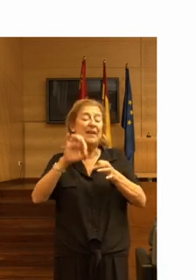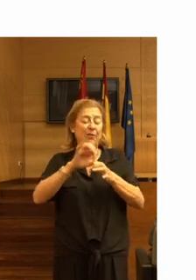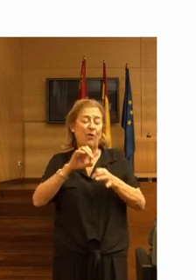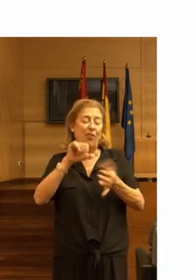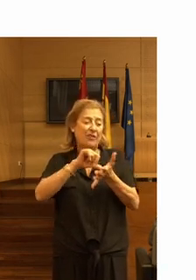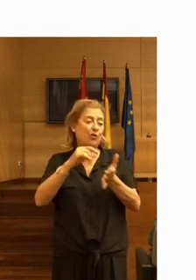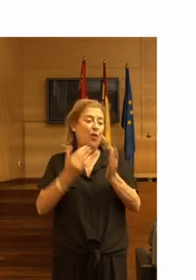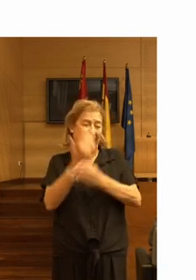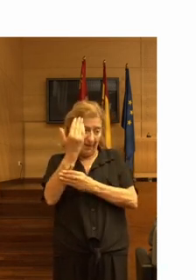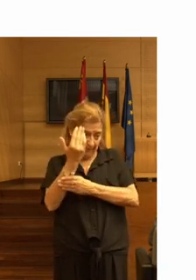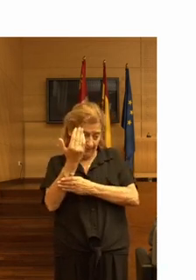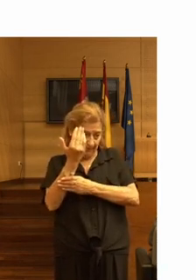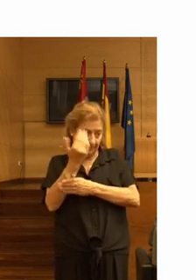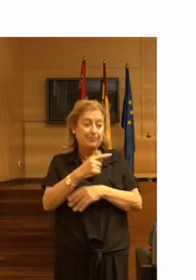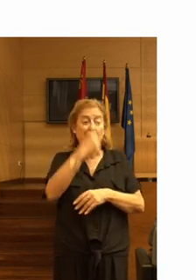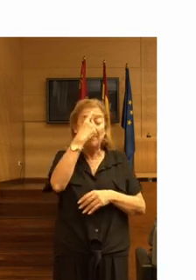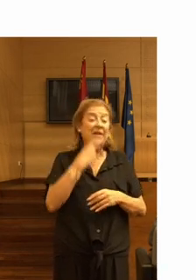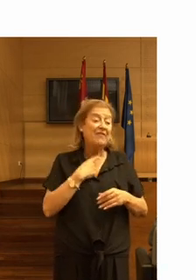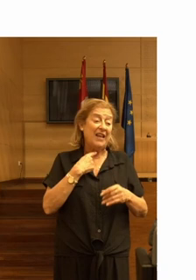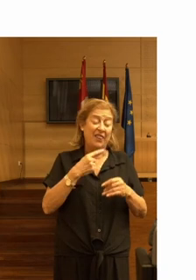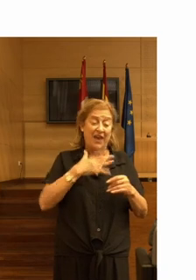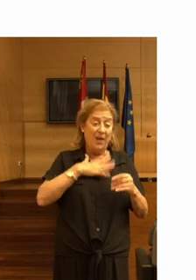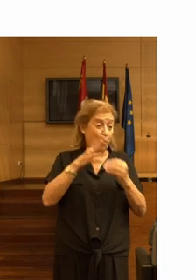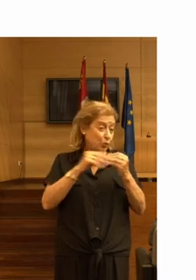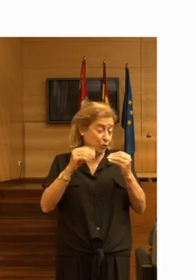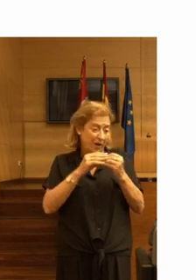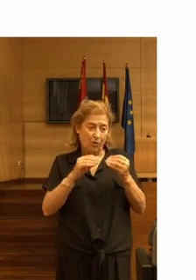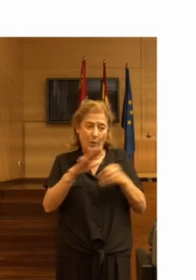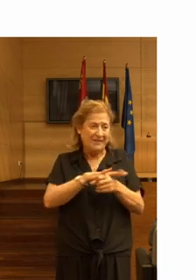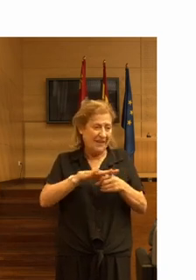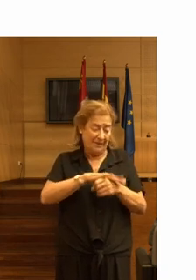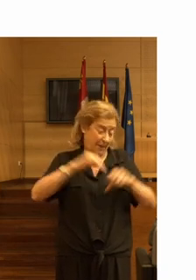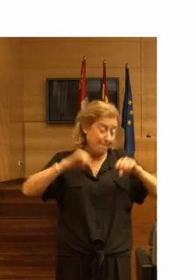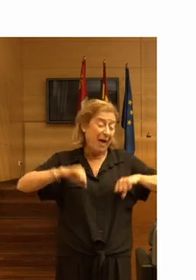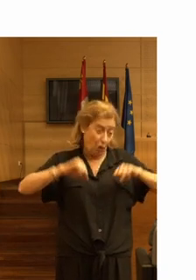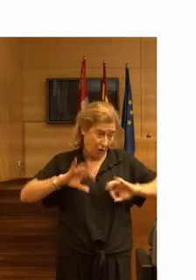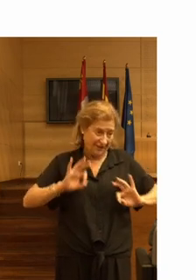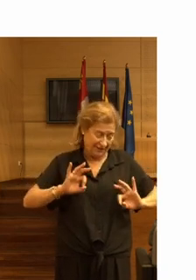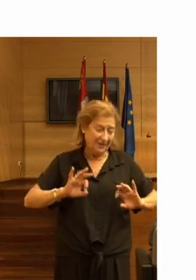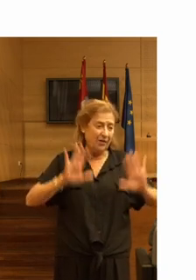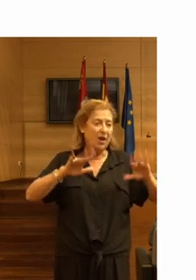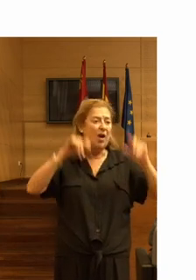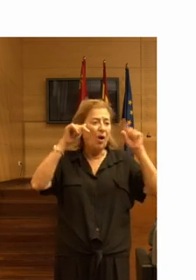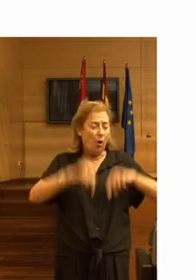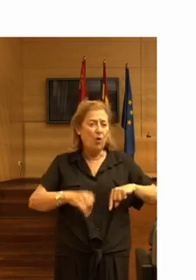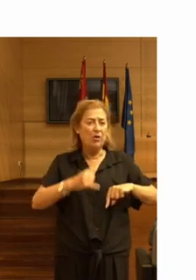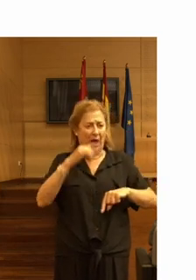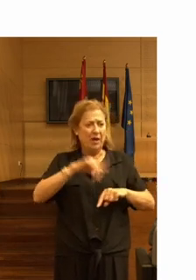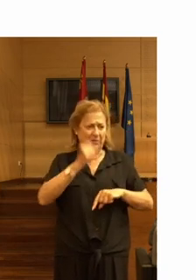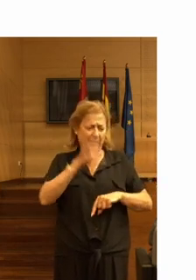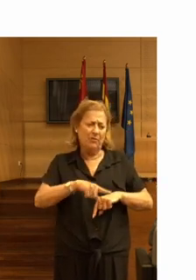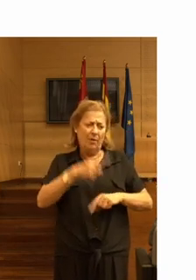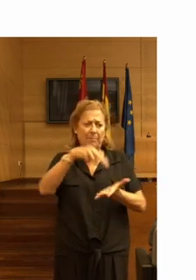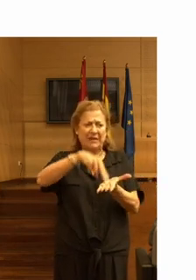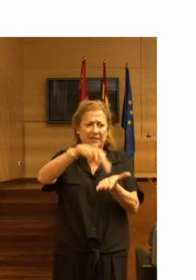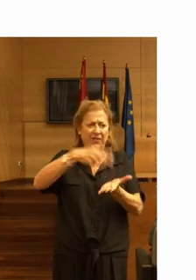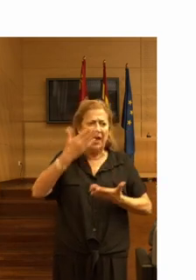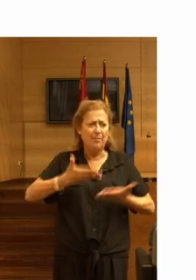día. El perfil de usuario es básicamente mayores, aunque hoy hay una gran presencia y muy importante